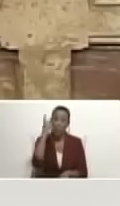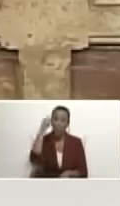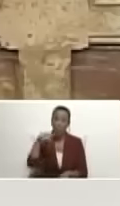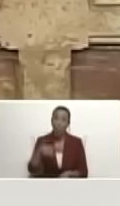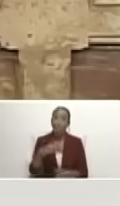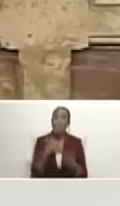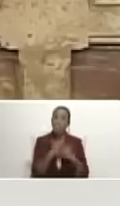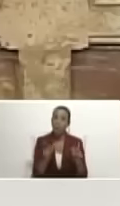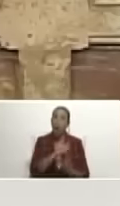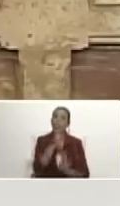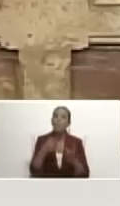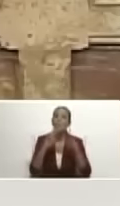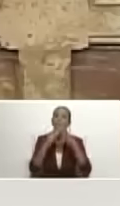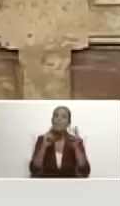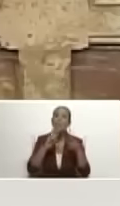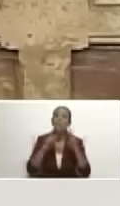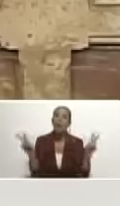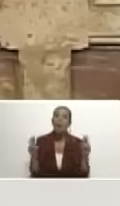Venezuela es un país de paz,